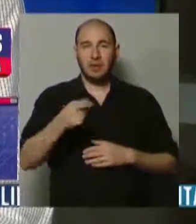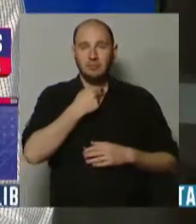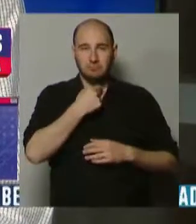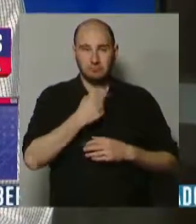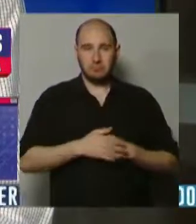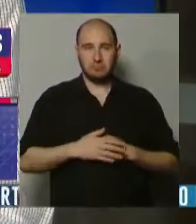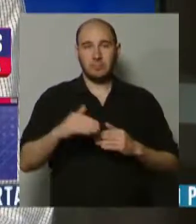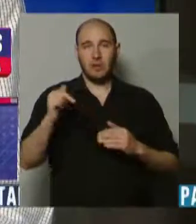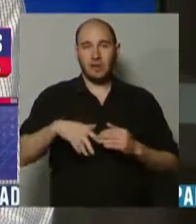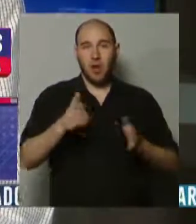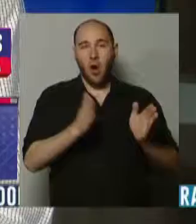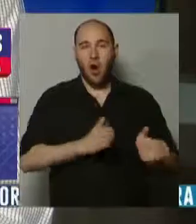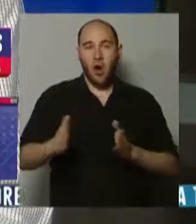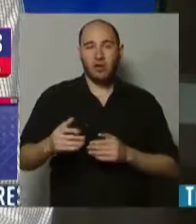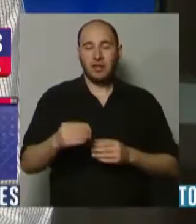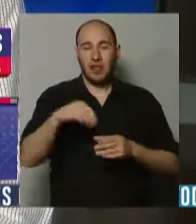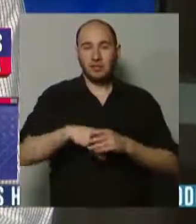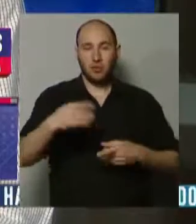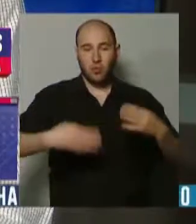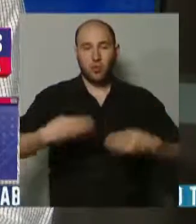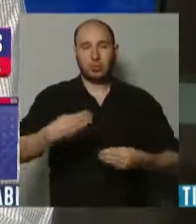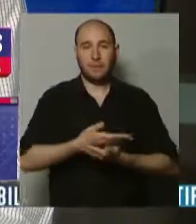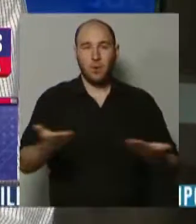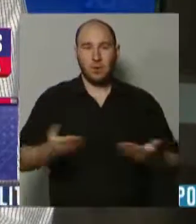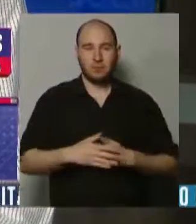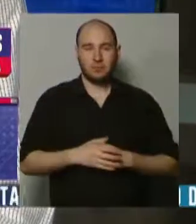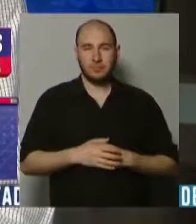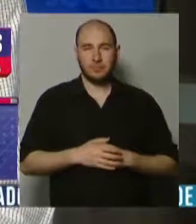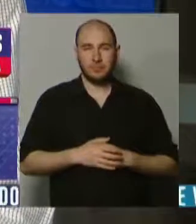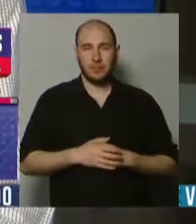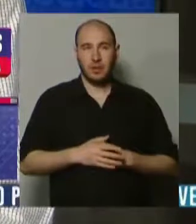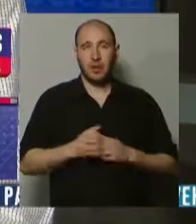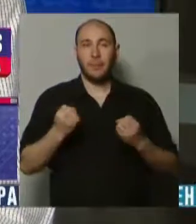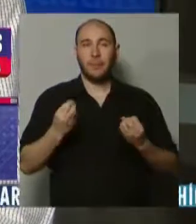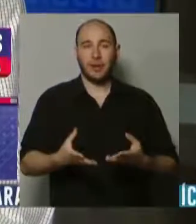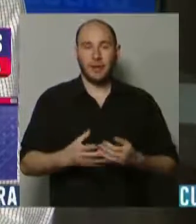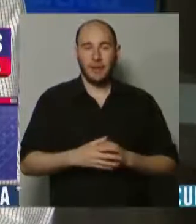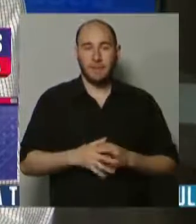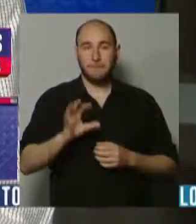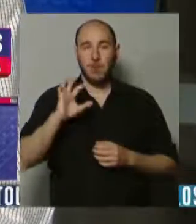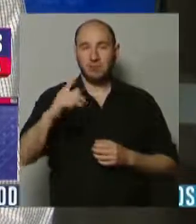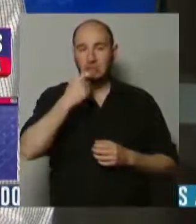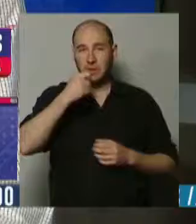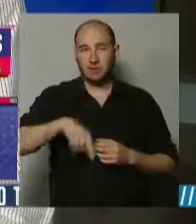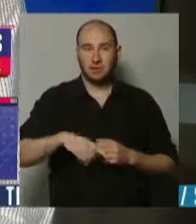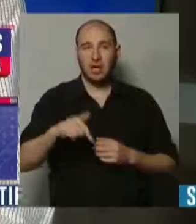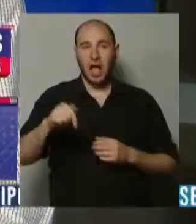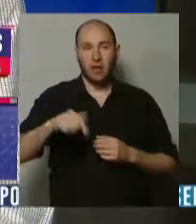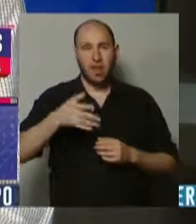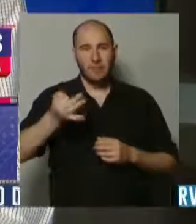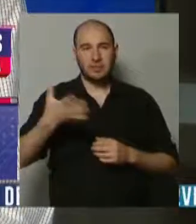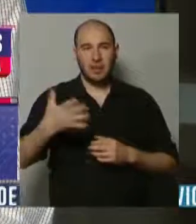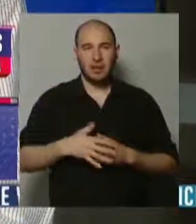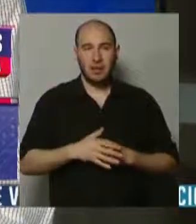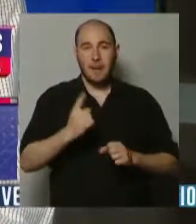seguir manteniendo un orden dentro de lo que son las cuentas públicas, principalmente porque la provincia de Mendoza está en una situación